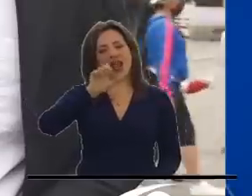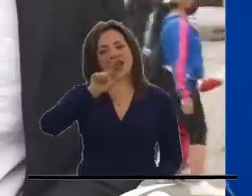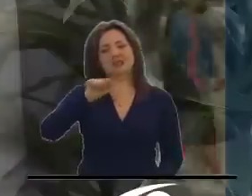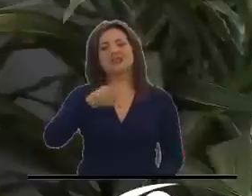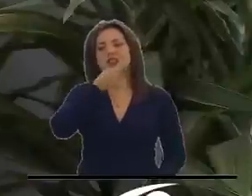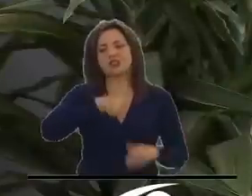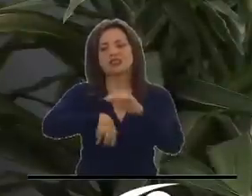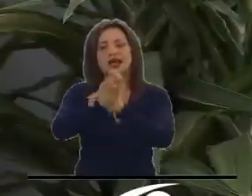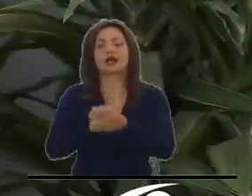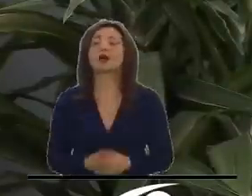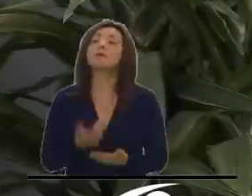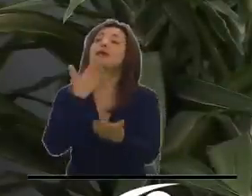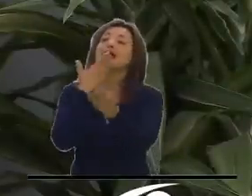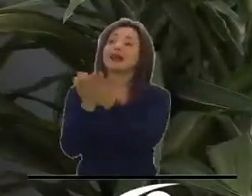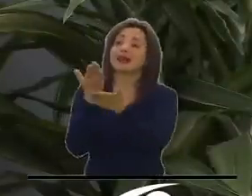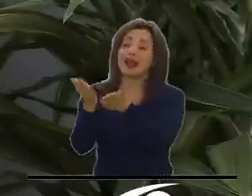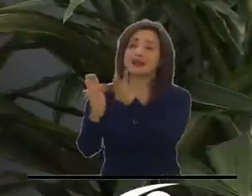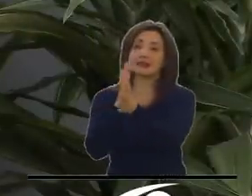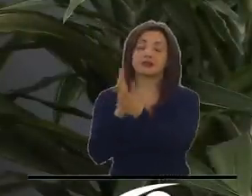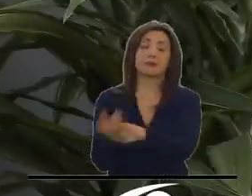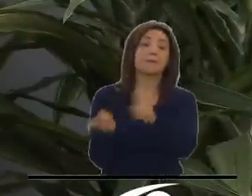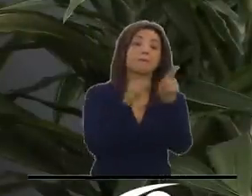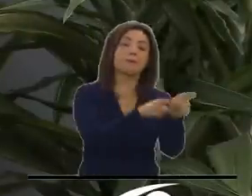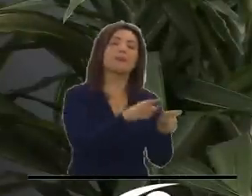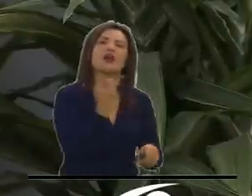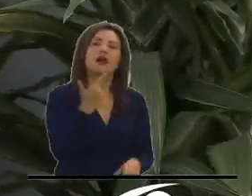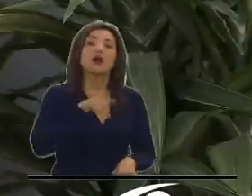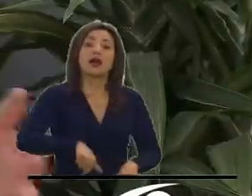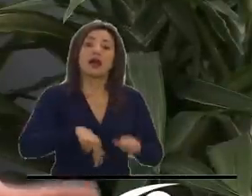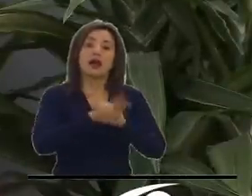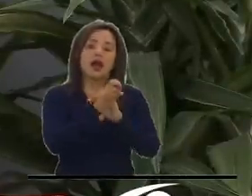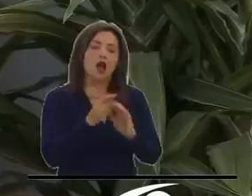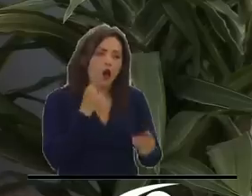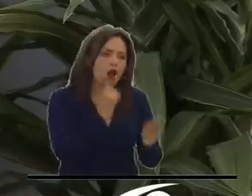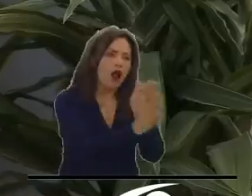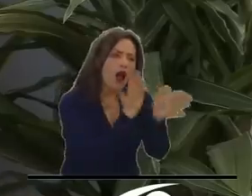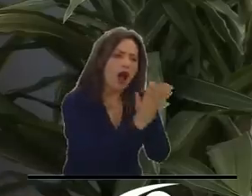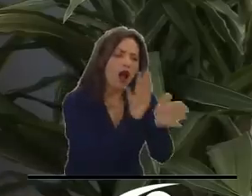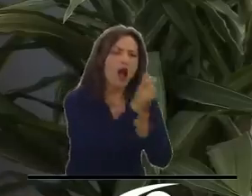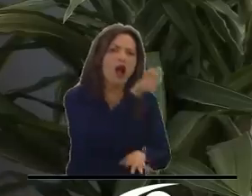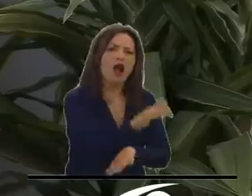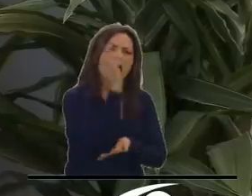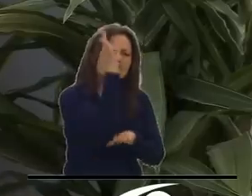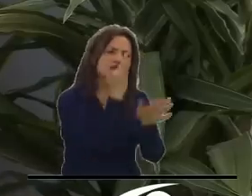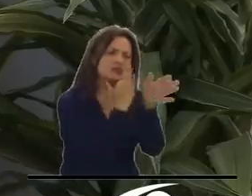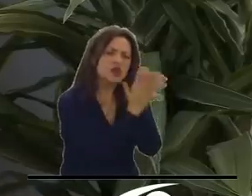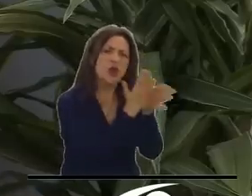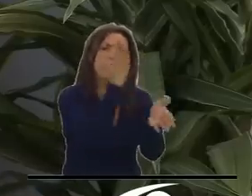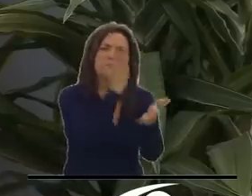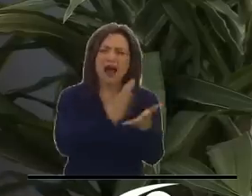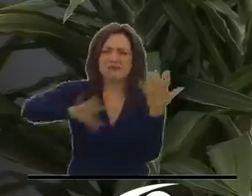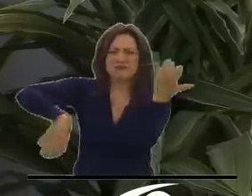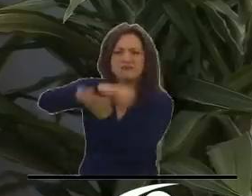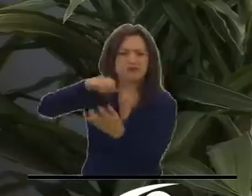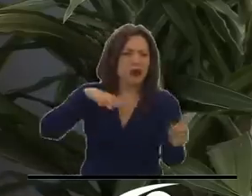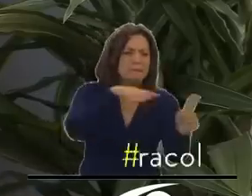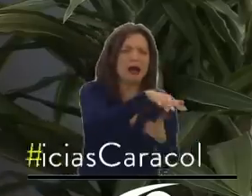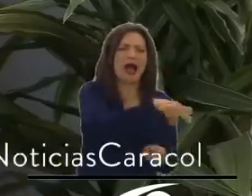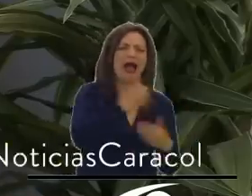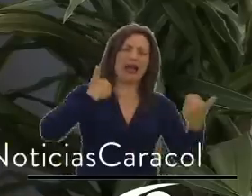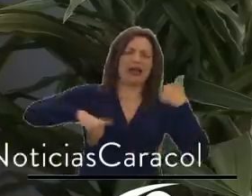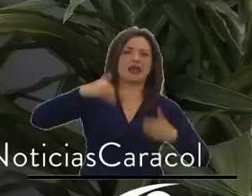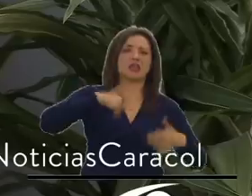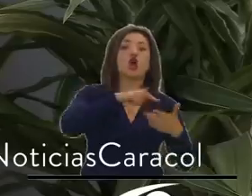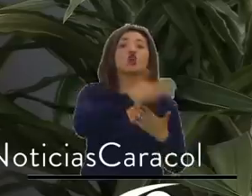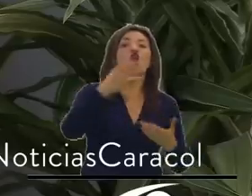Entre tanto, Noticias Caracol conoció el testimonio de un joven que resultó herido el pasado miércoles en medio de los disturbios en Bogotá, desde el hospital donde